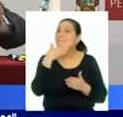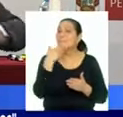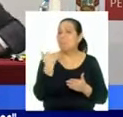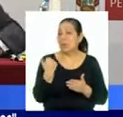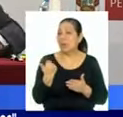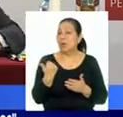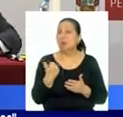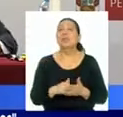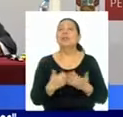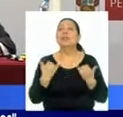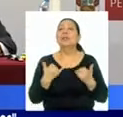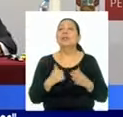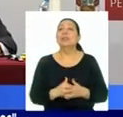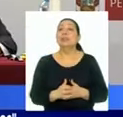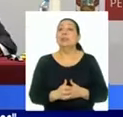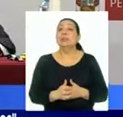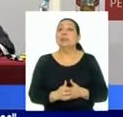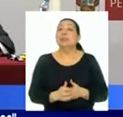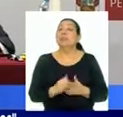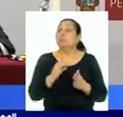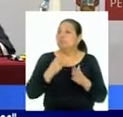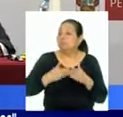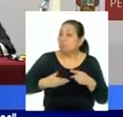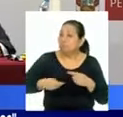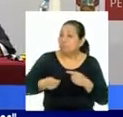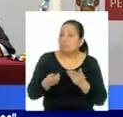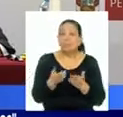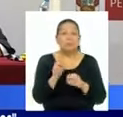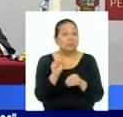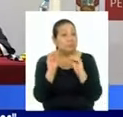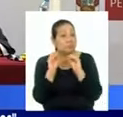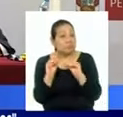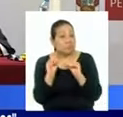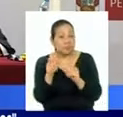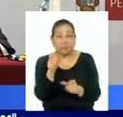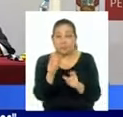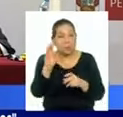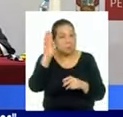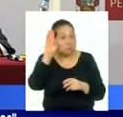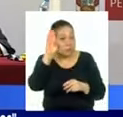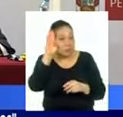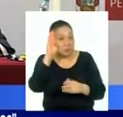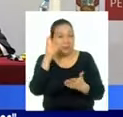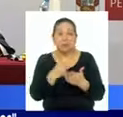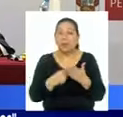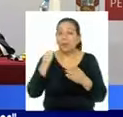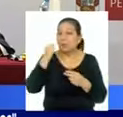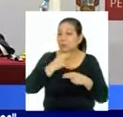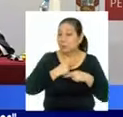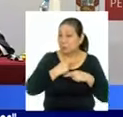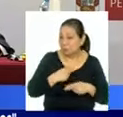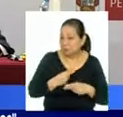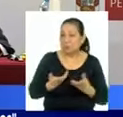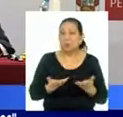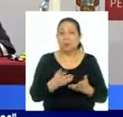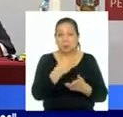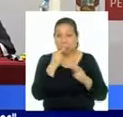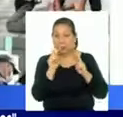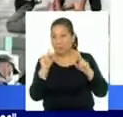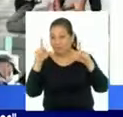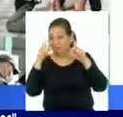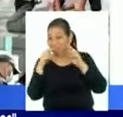y se está mejorando. Se ha intensificado pues la capacitación del personal policial en lo que es derechos humanos, que incluye, como ustedes ven en